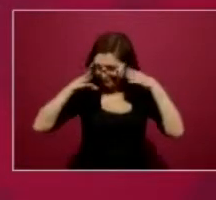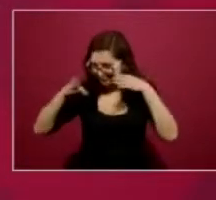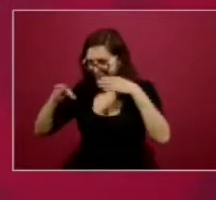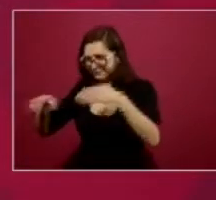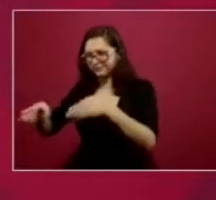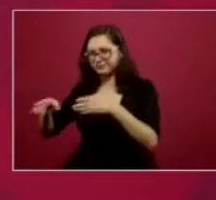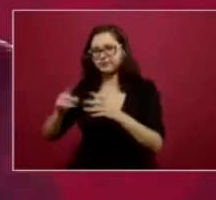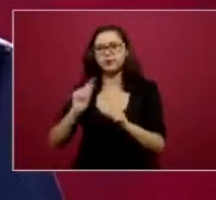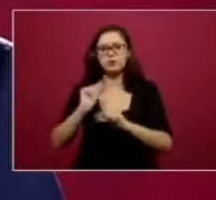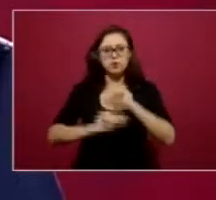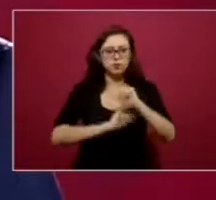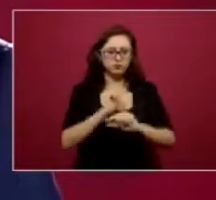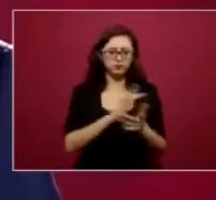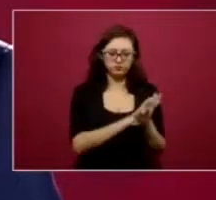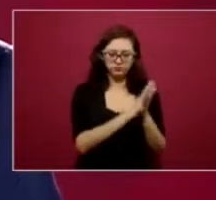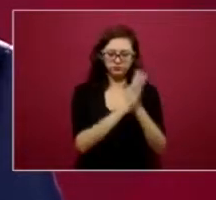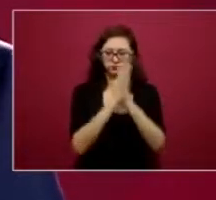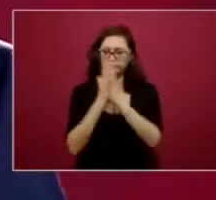pasando